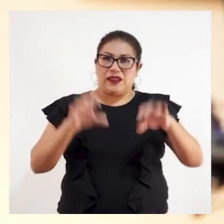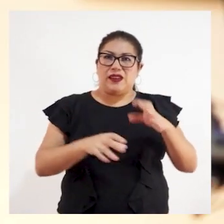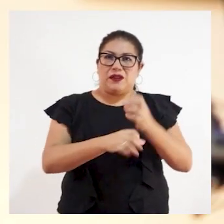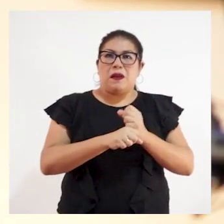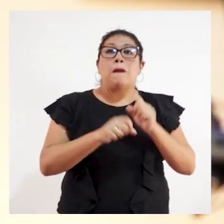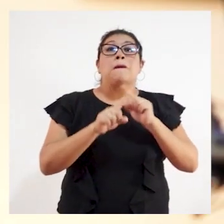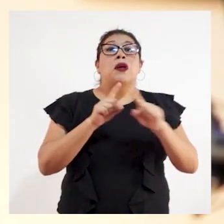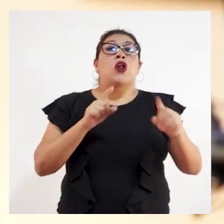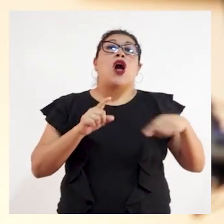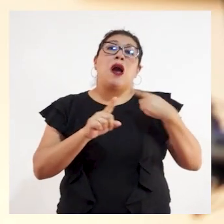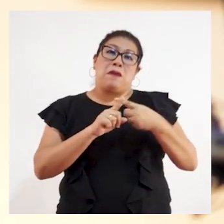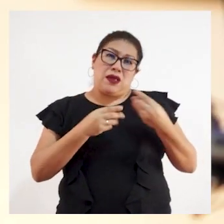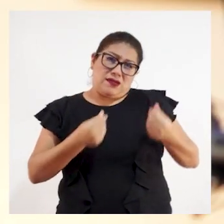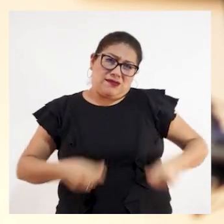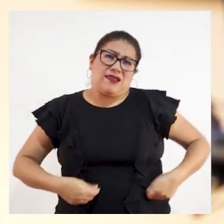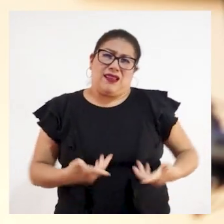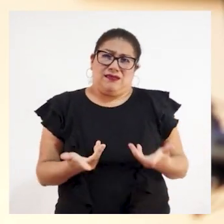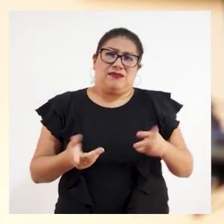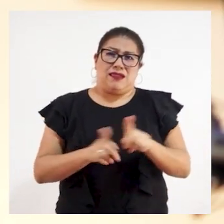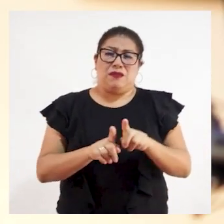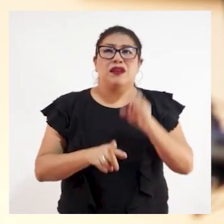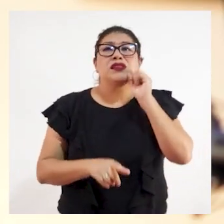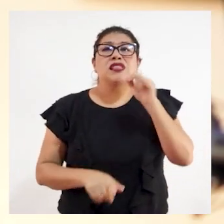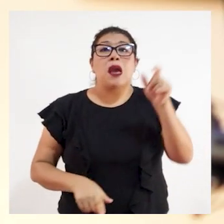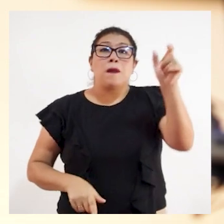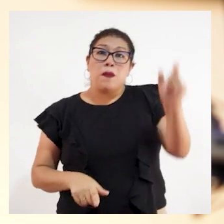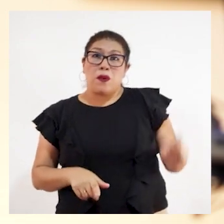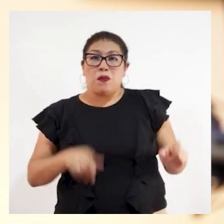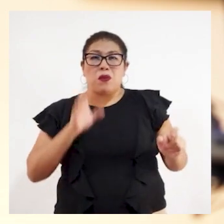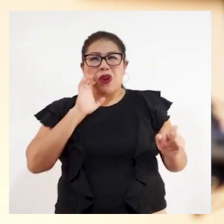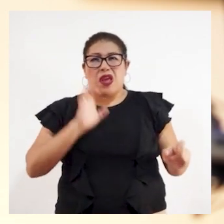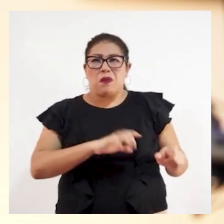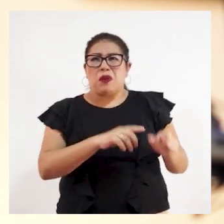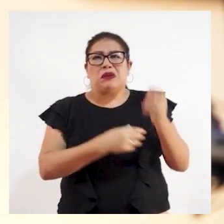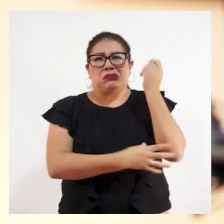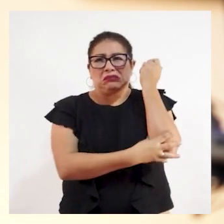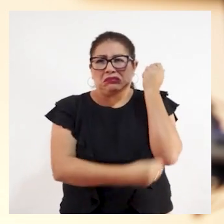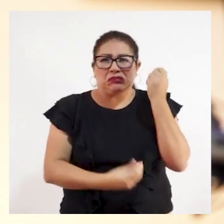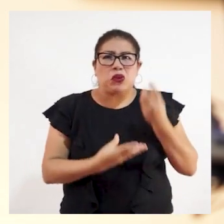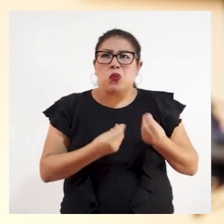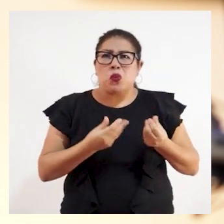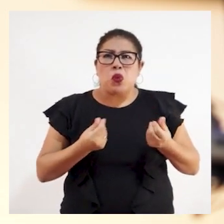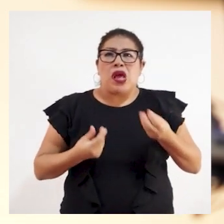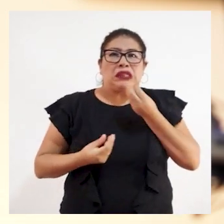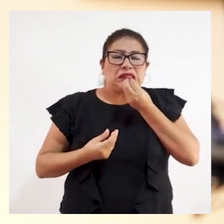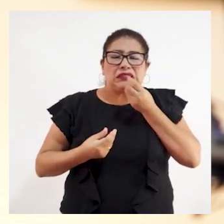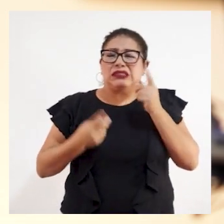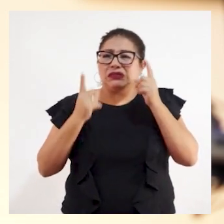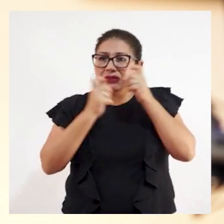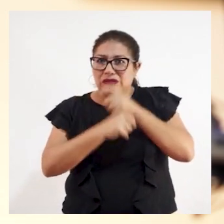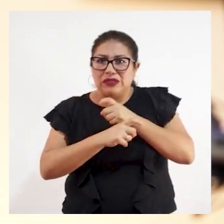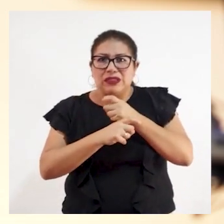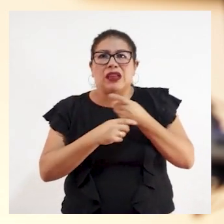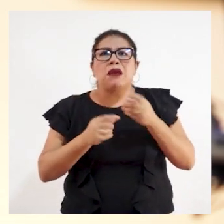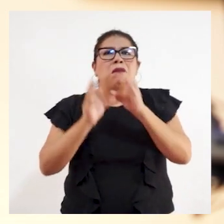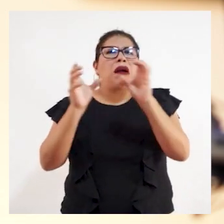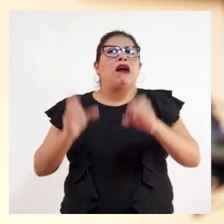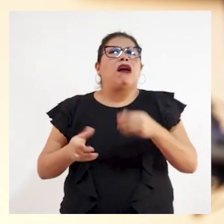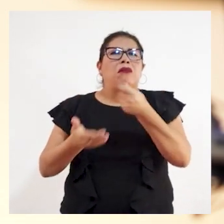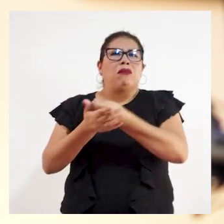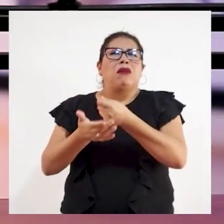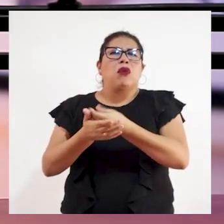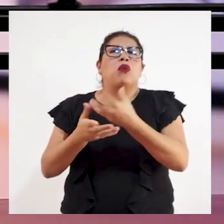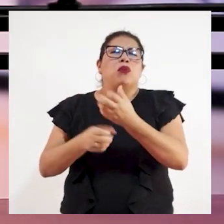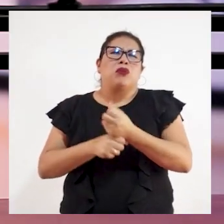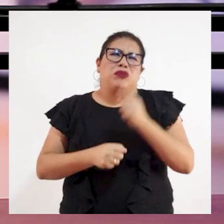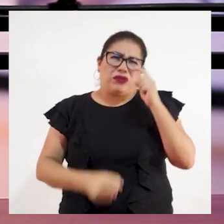también implica un gasto para una persona que no tiene posibilidades ni siquiera para sus propios alimentos. Se hace mucho más